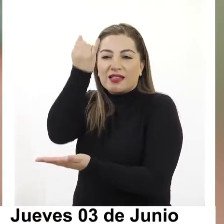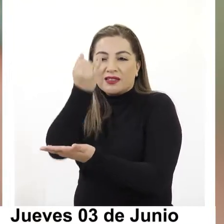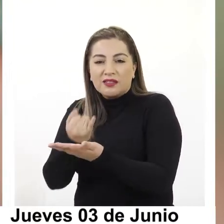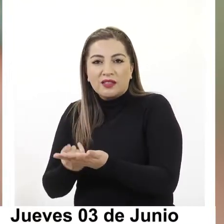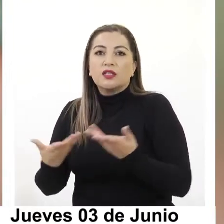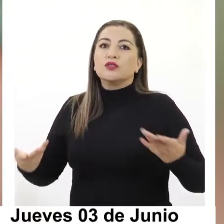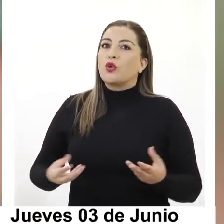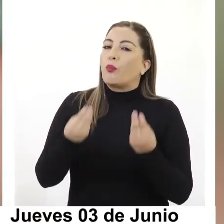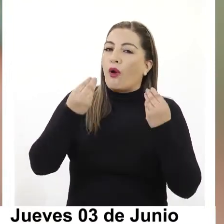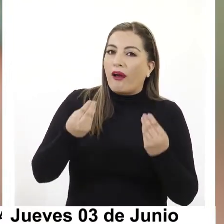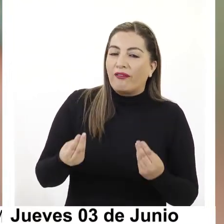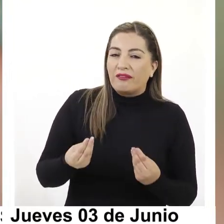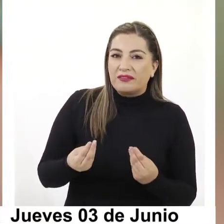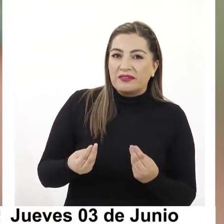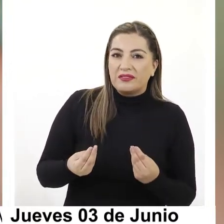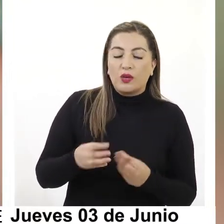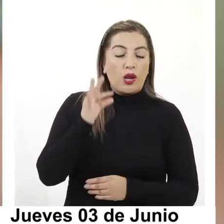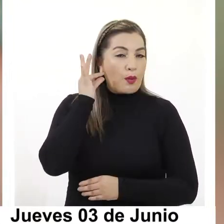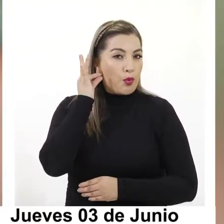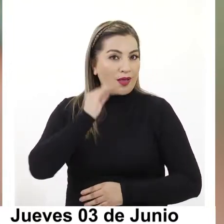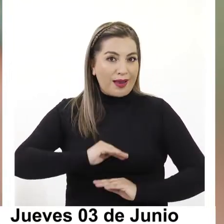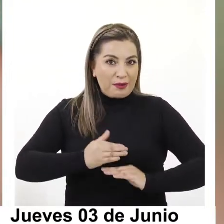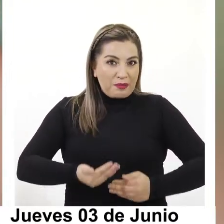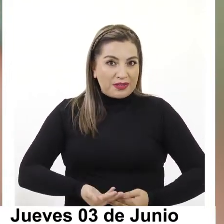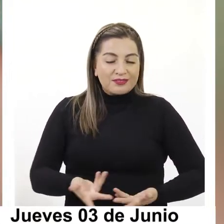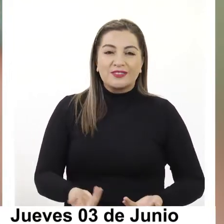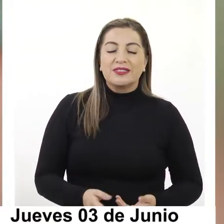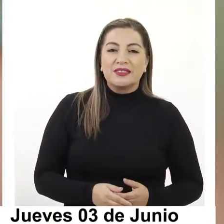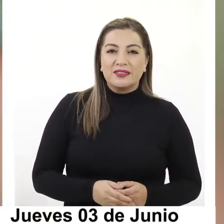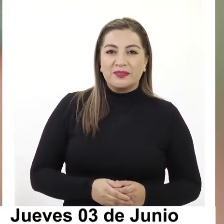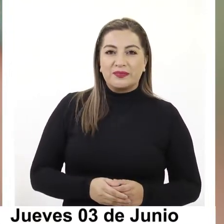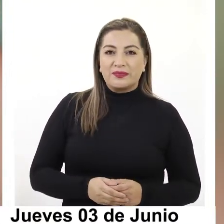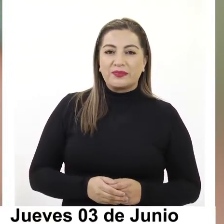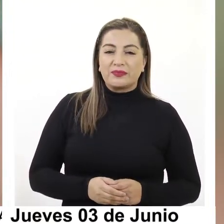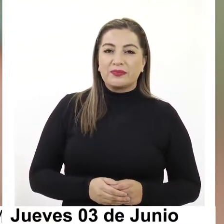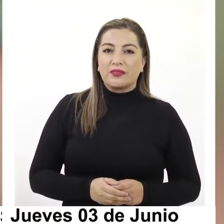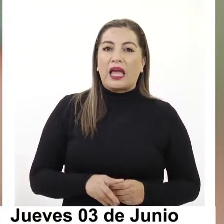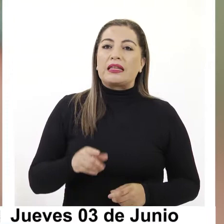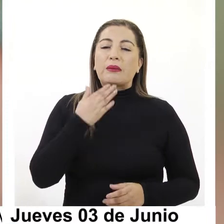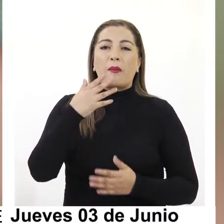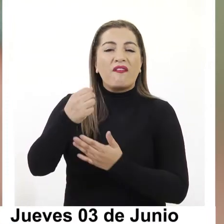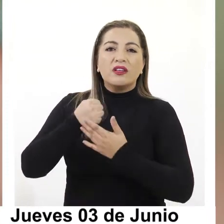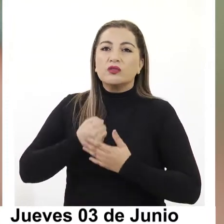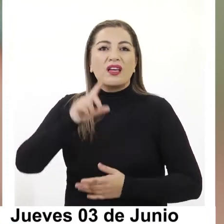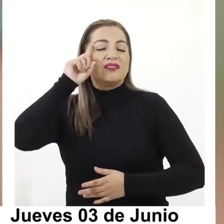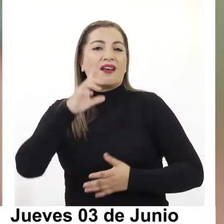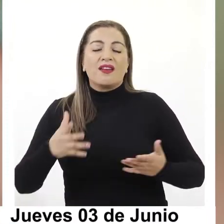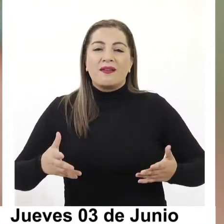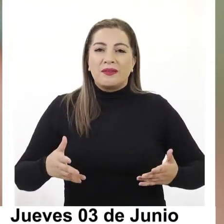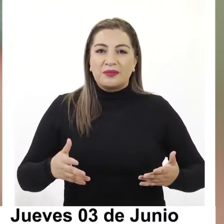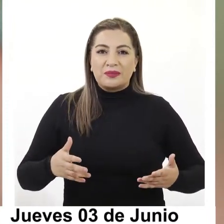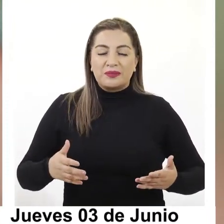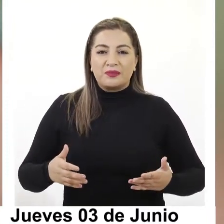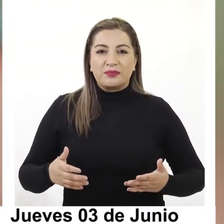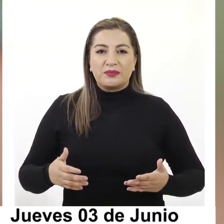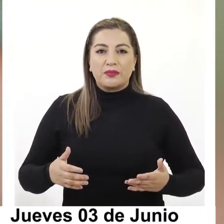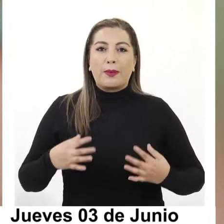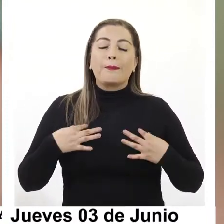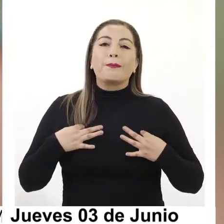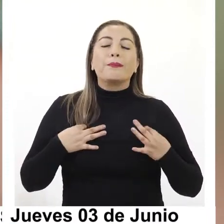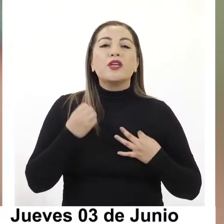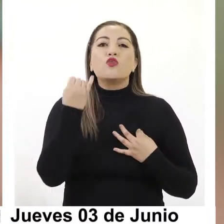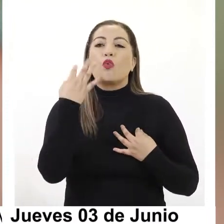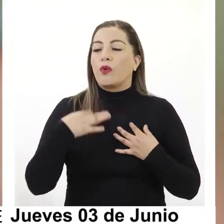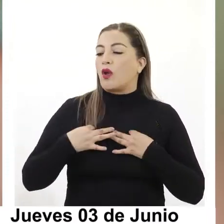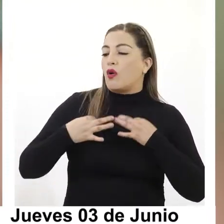-commerce también muy amigable con la mujer en un embarazo, porque ahí también te va a ayudar a saber cómo es tu